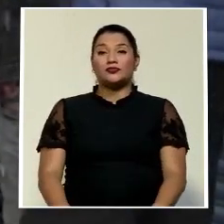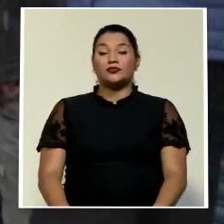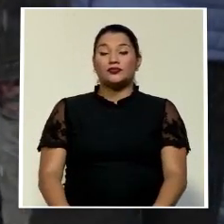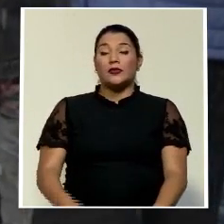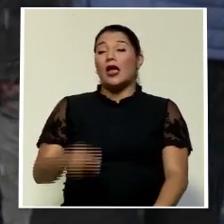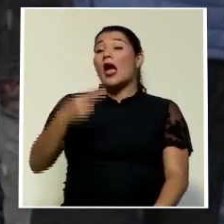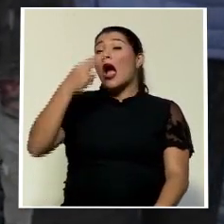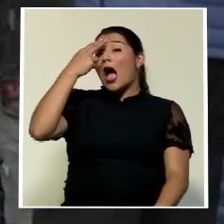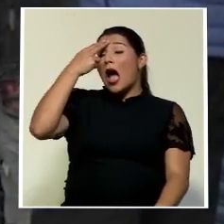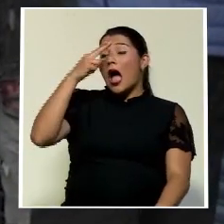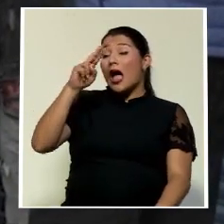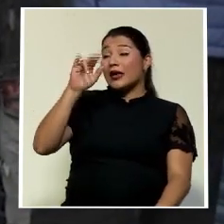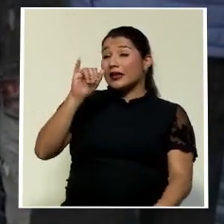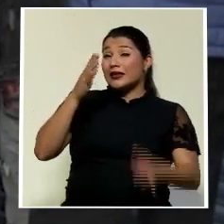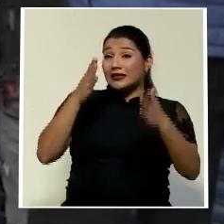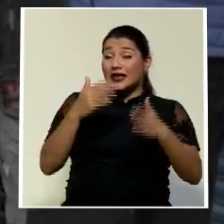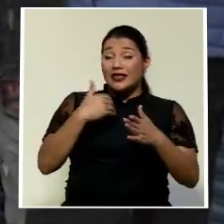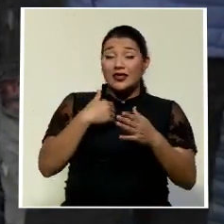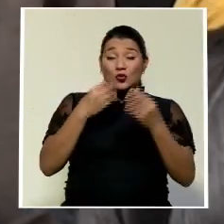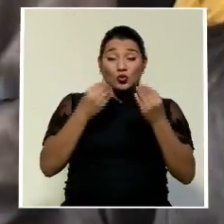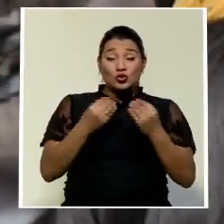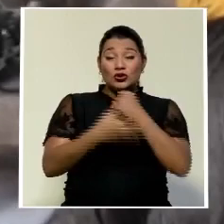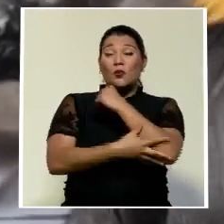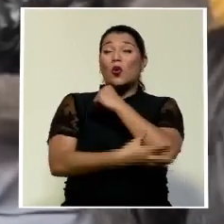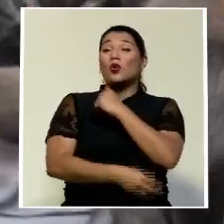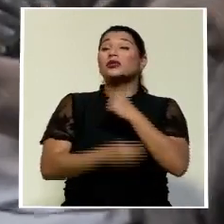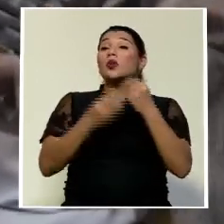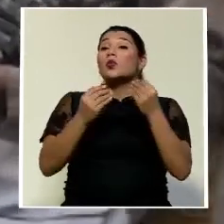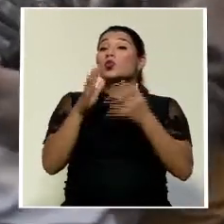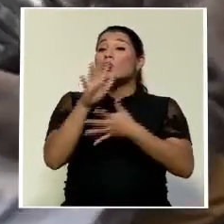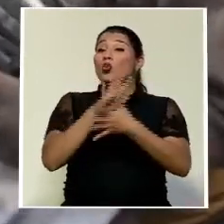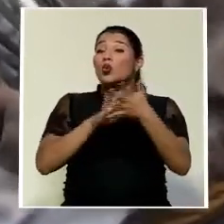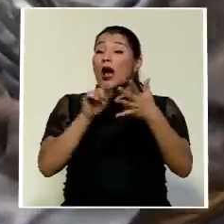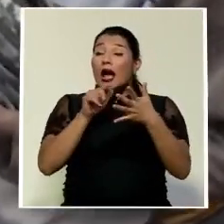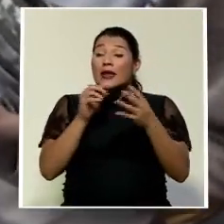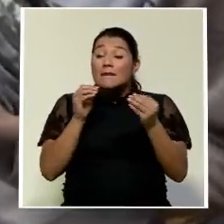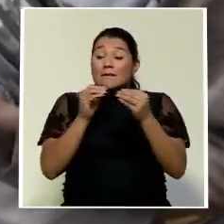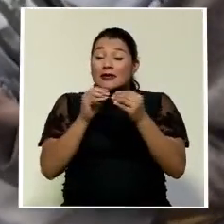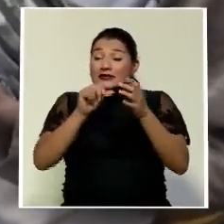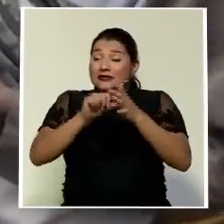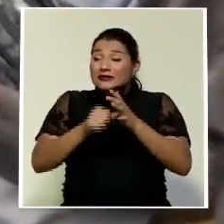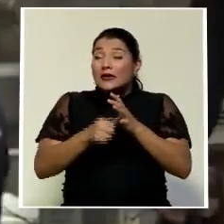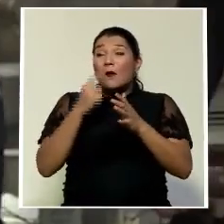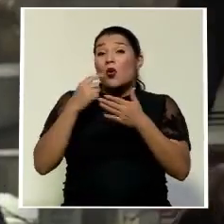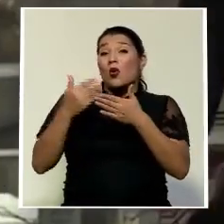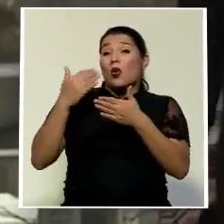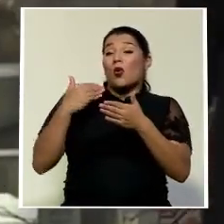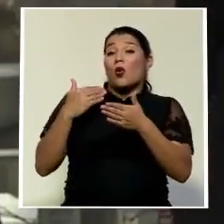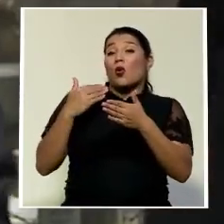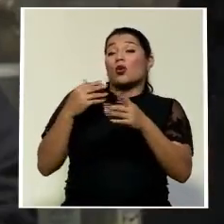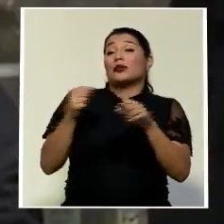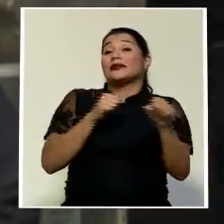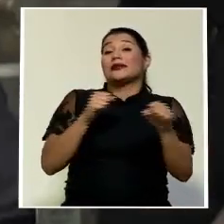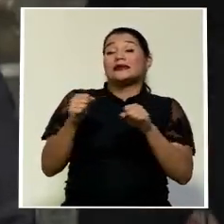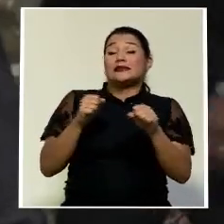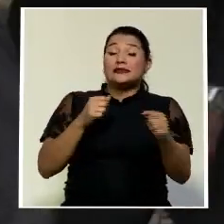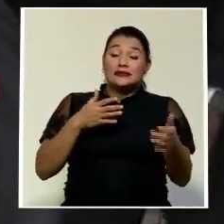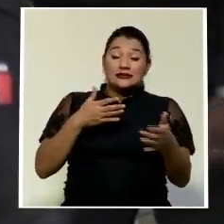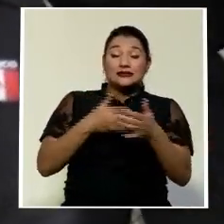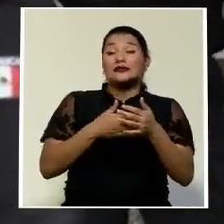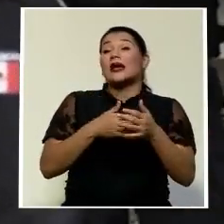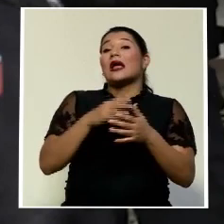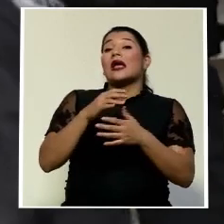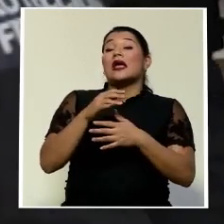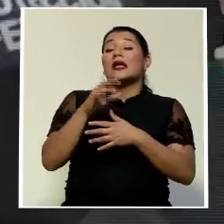Haití está sumergida en la pobreza y el caos, una situación que se agravó tras el reciente terremoto y el asesinato del presidente Jovenel Moïse el 7